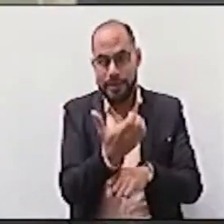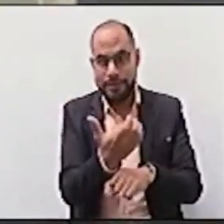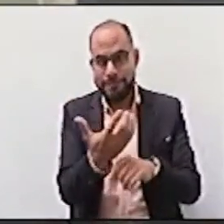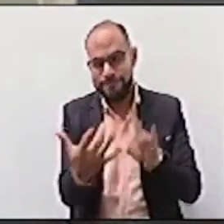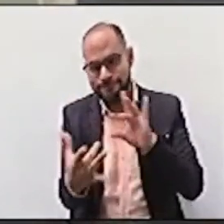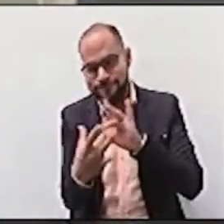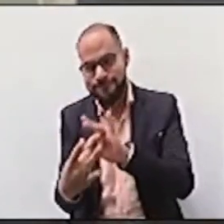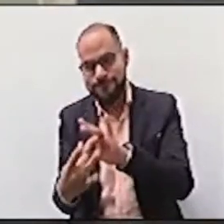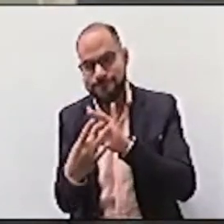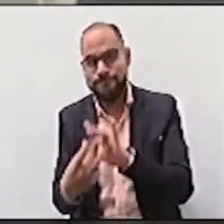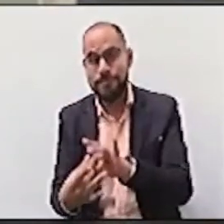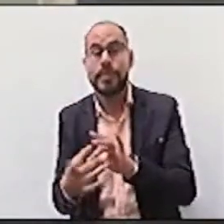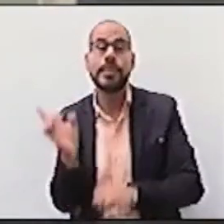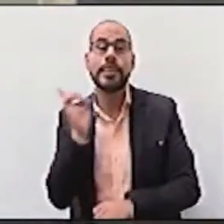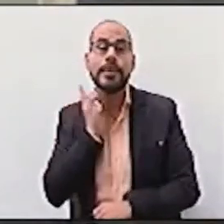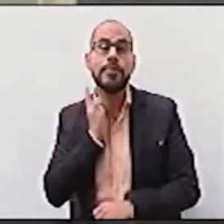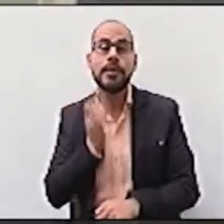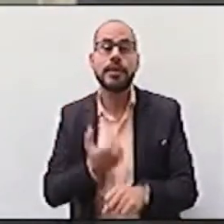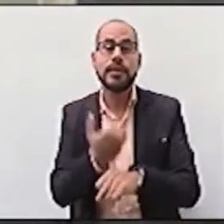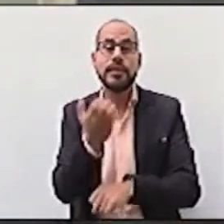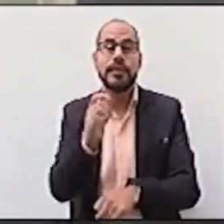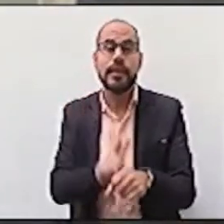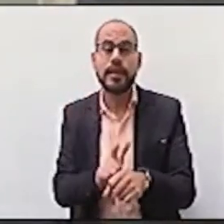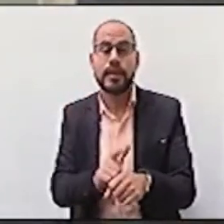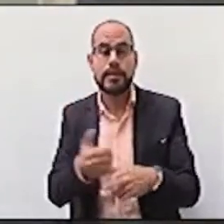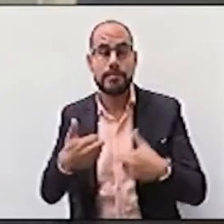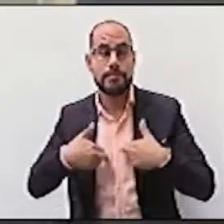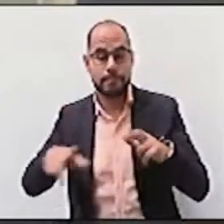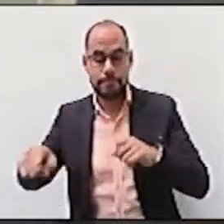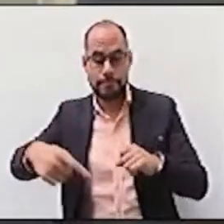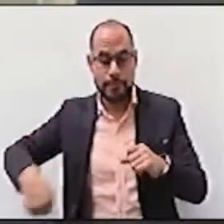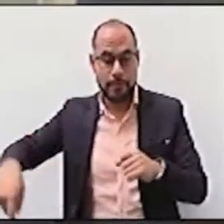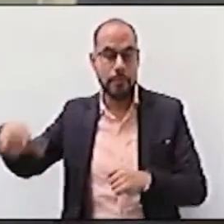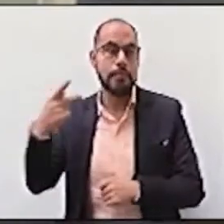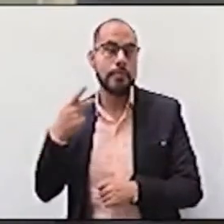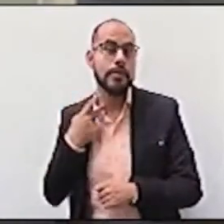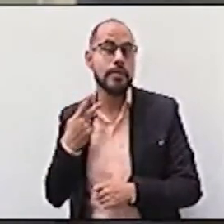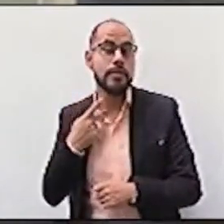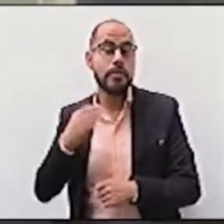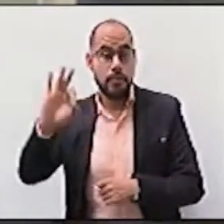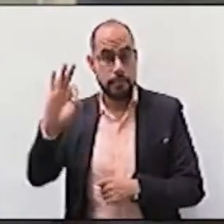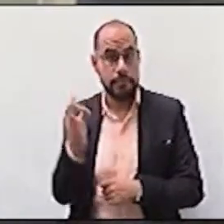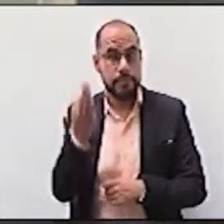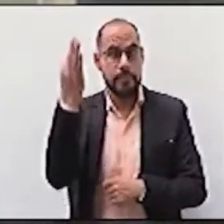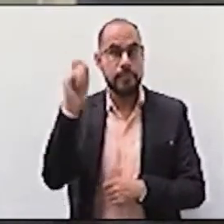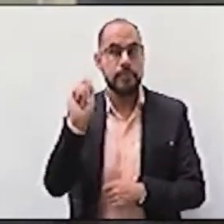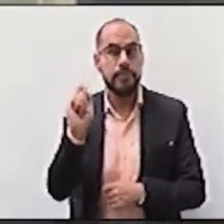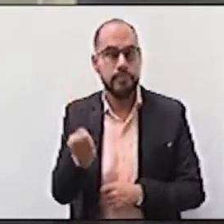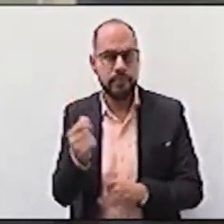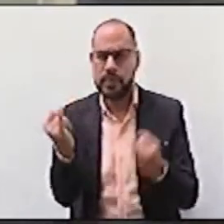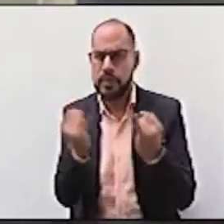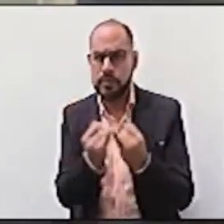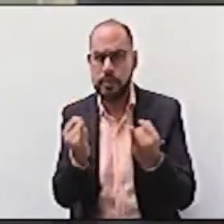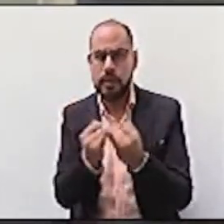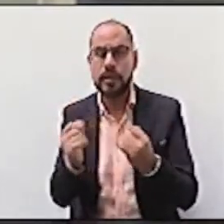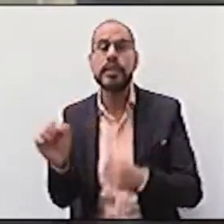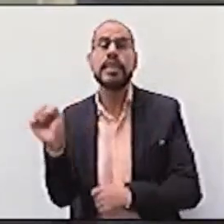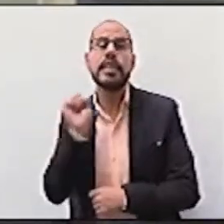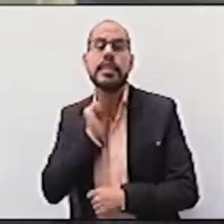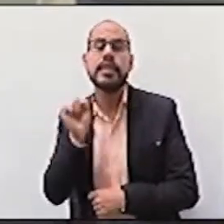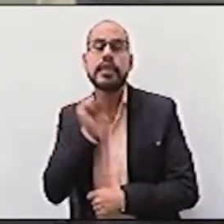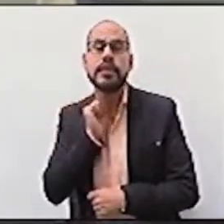que los diputados locales representan al pueblo, los diputados federales también, y los